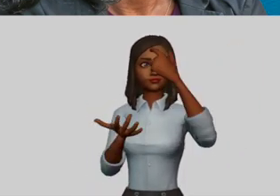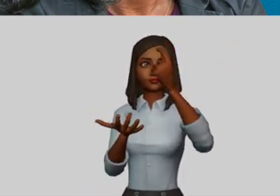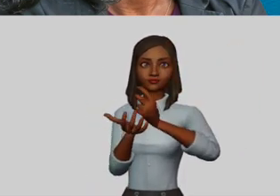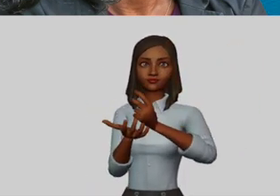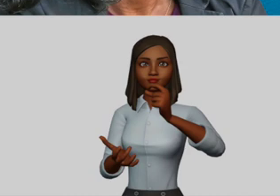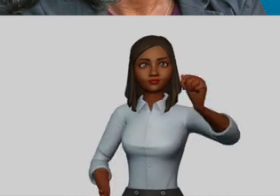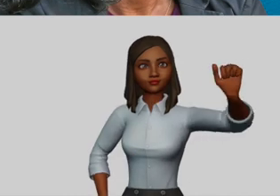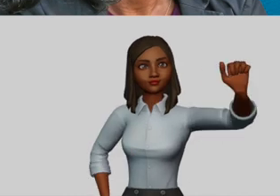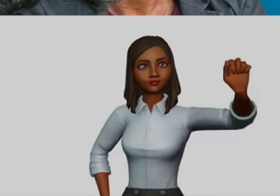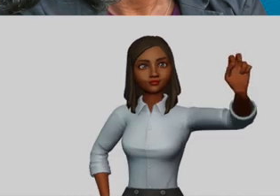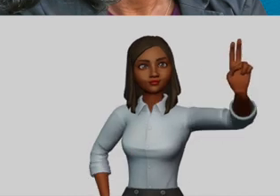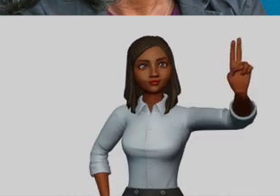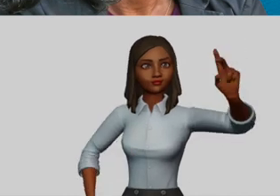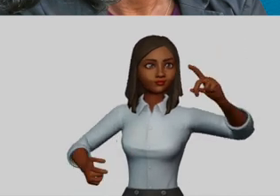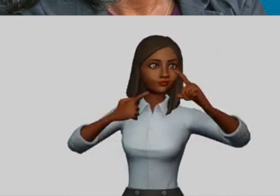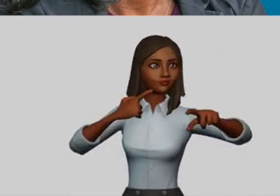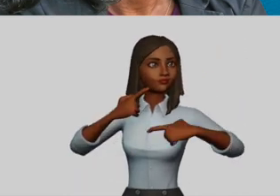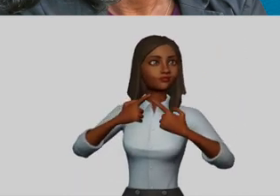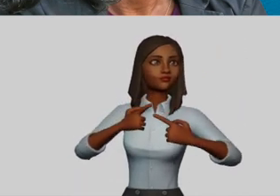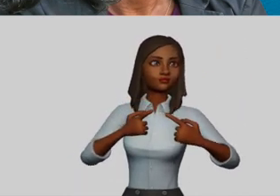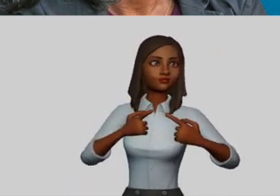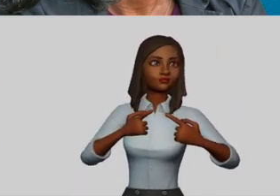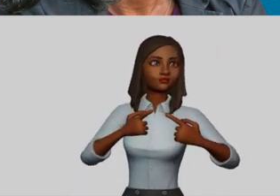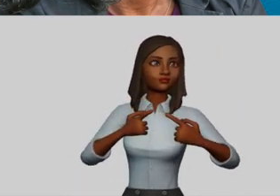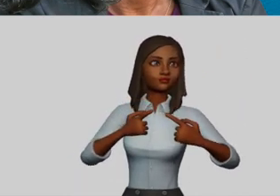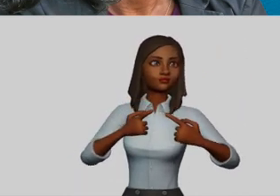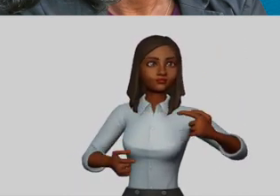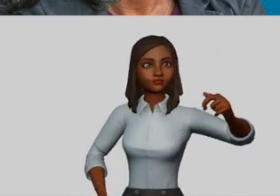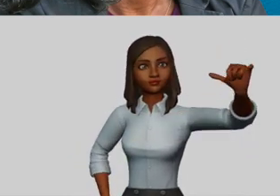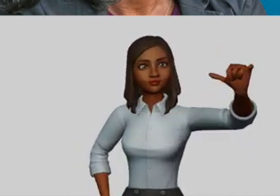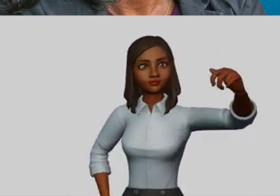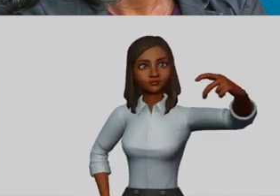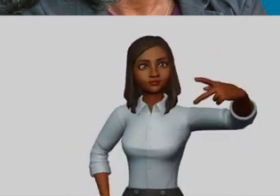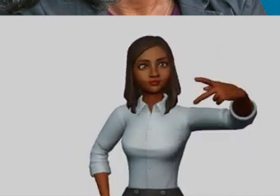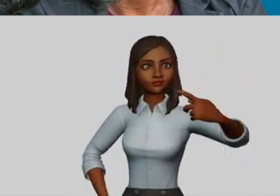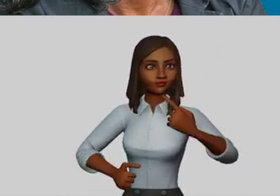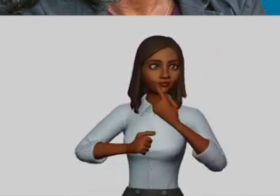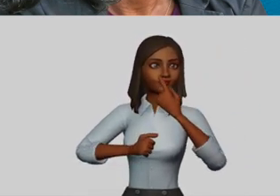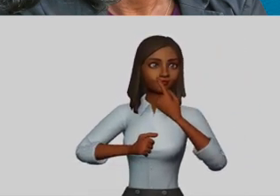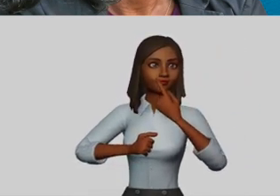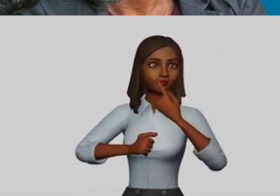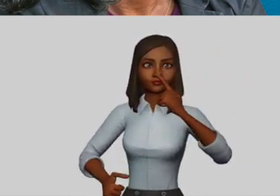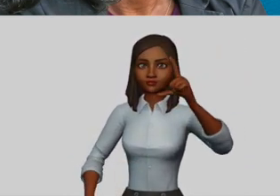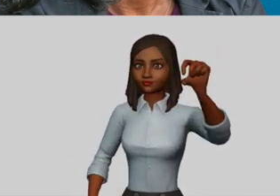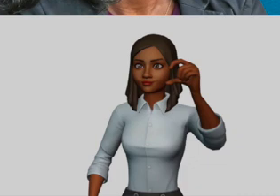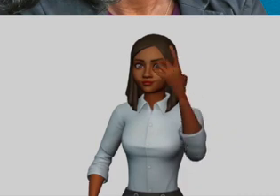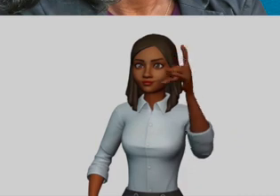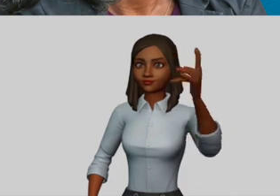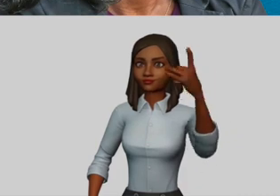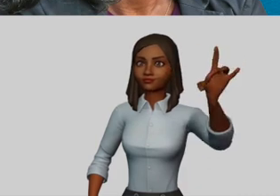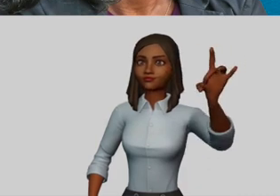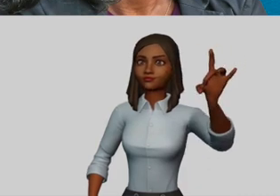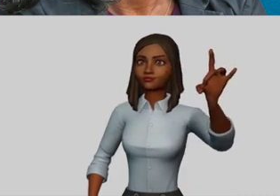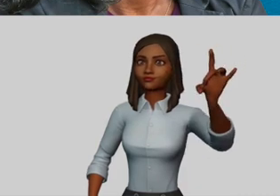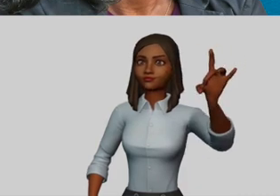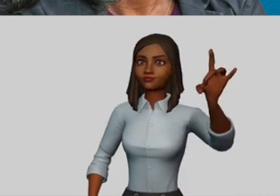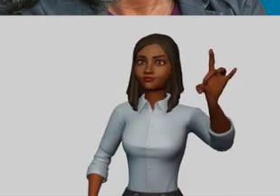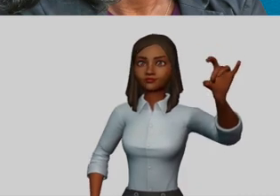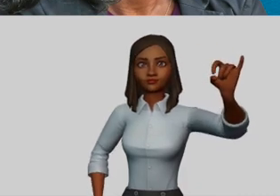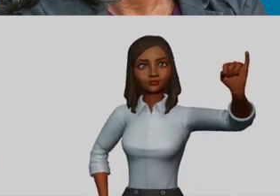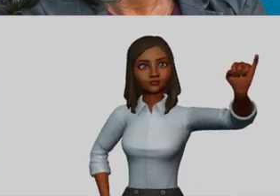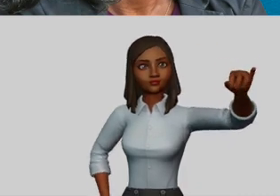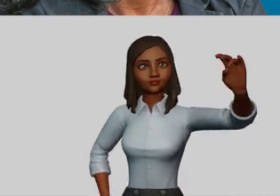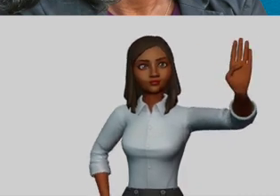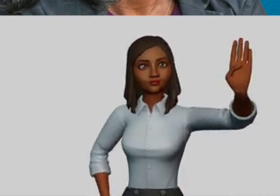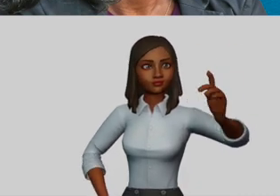una... también existe lo mismo para darle apoyo financiero a la PYME a través del SBA. Hay